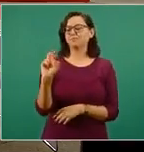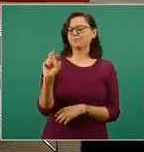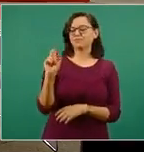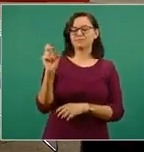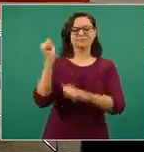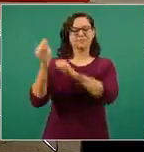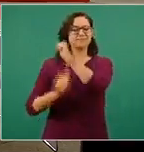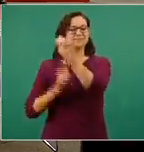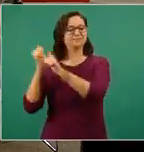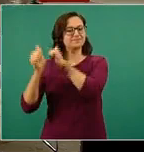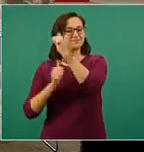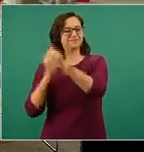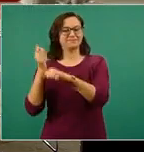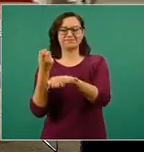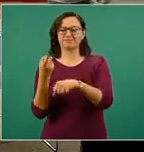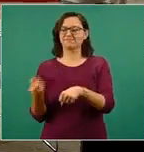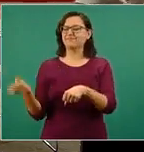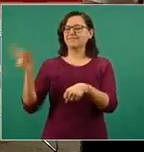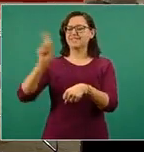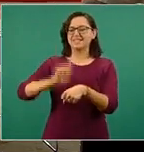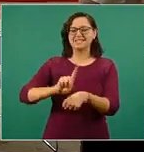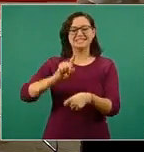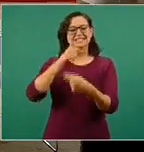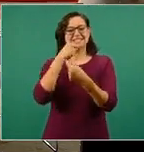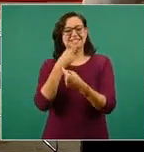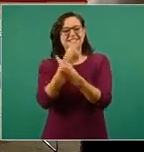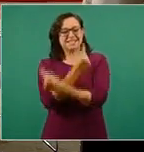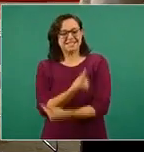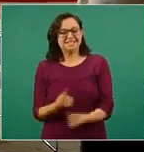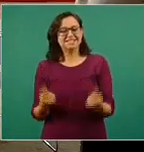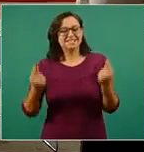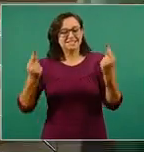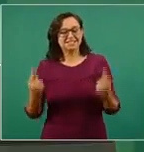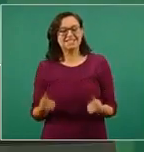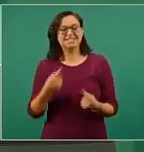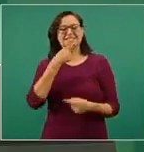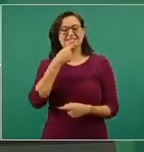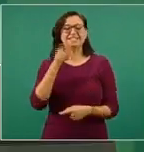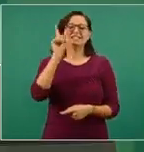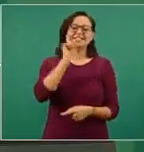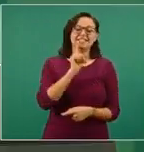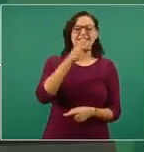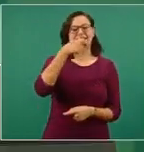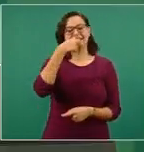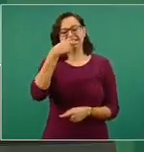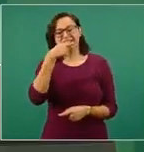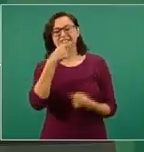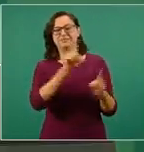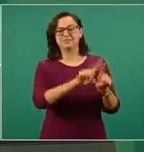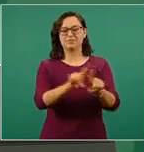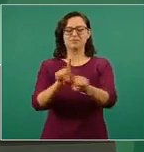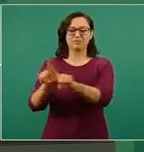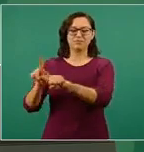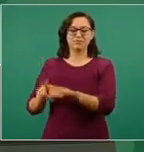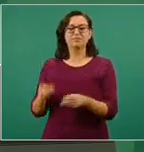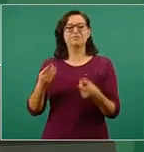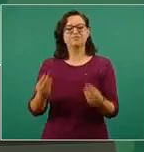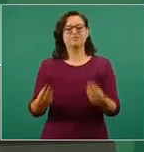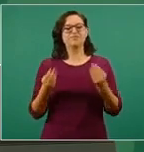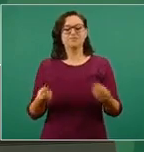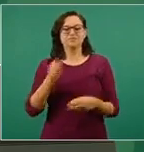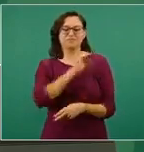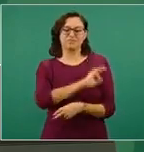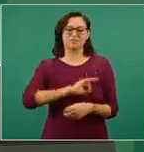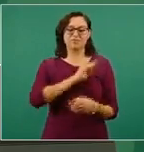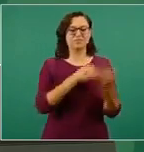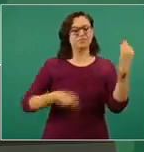abril, Día de la Niñez, Día de la Niña, Día del Niño. Muchas felicidades a